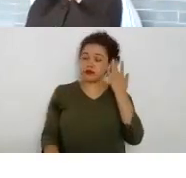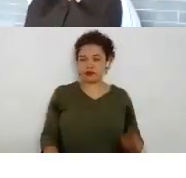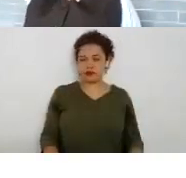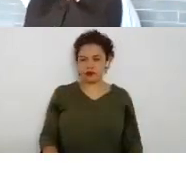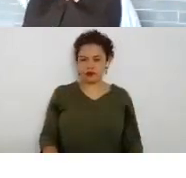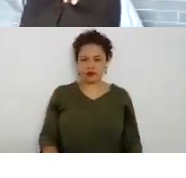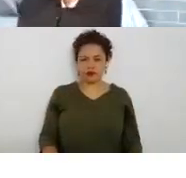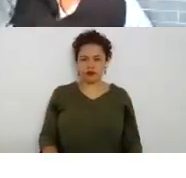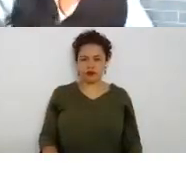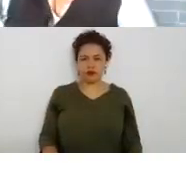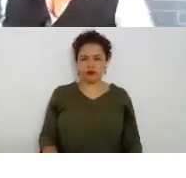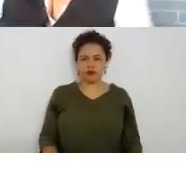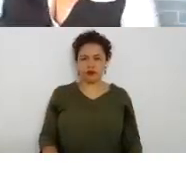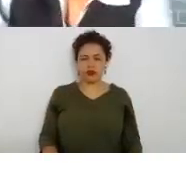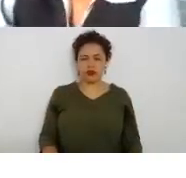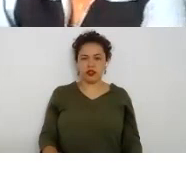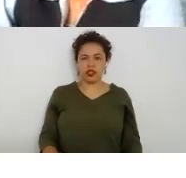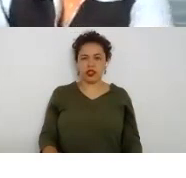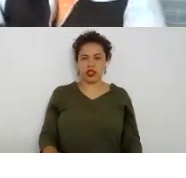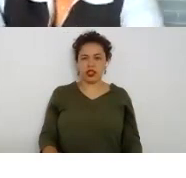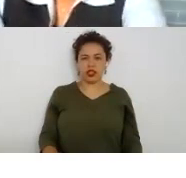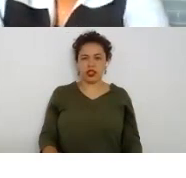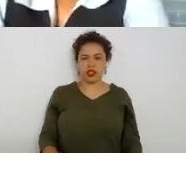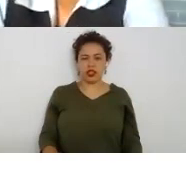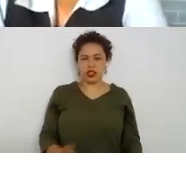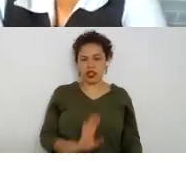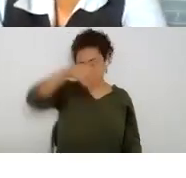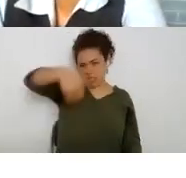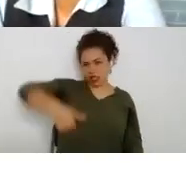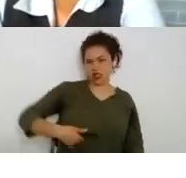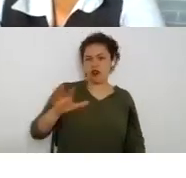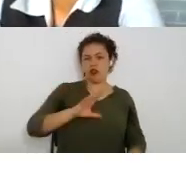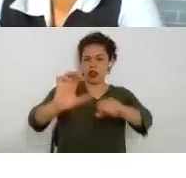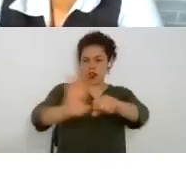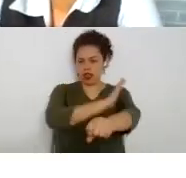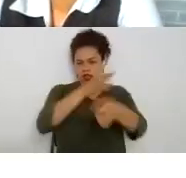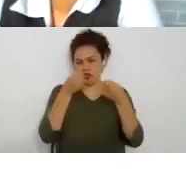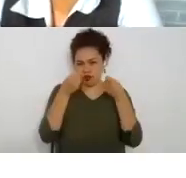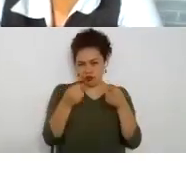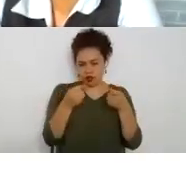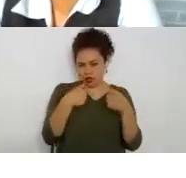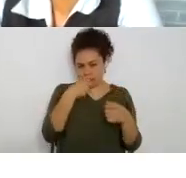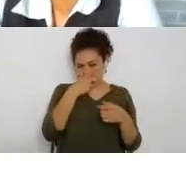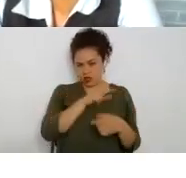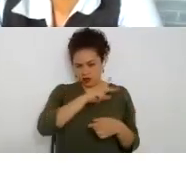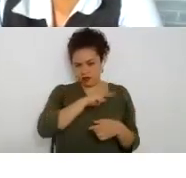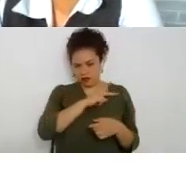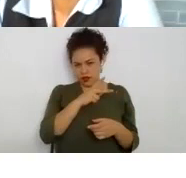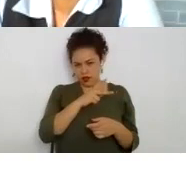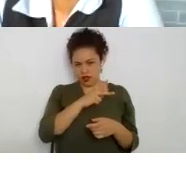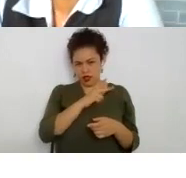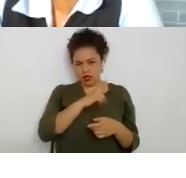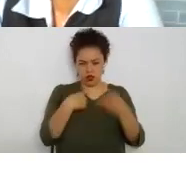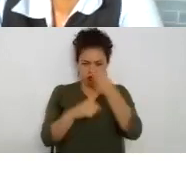en los accidentes, por ejemplo, que pasan con las descargas eléctricas, y esto lo digo a título personal porque yo tuve un